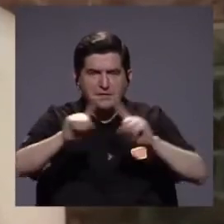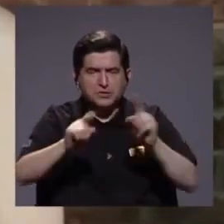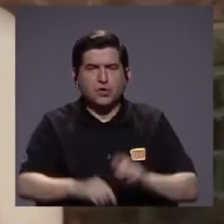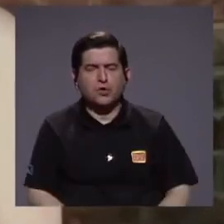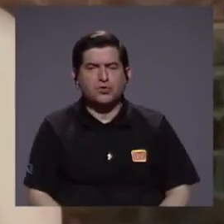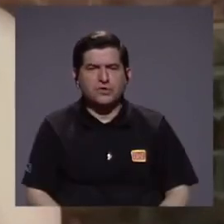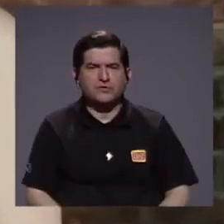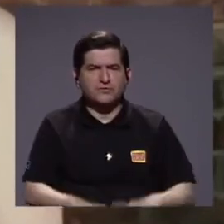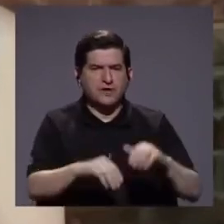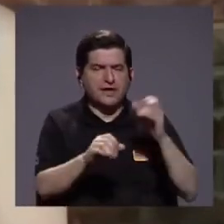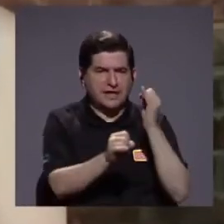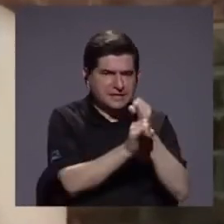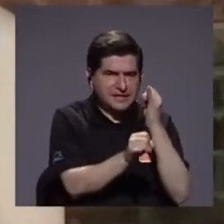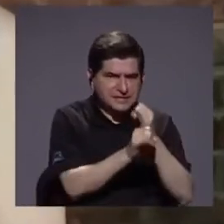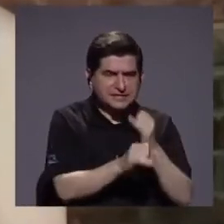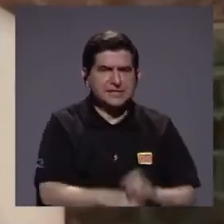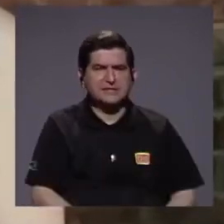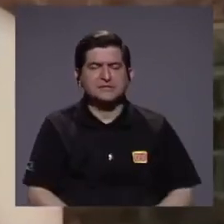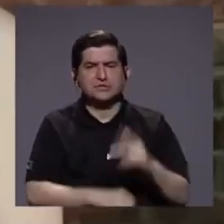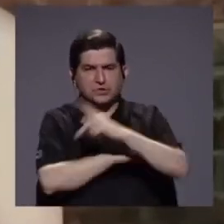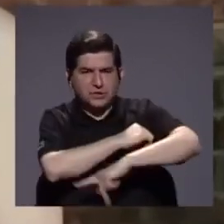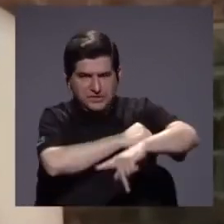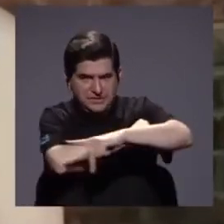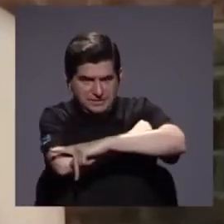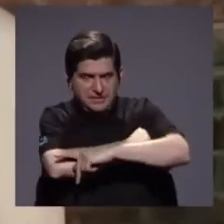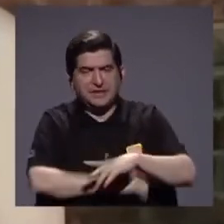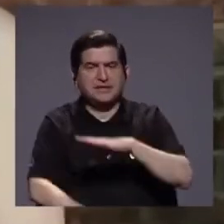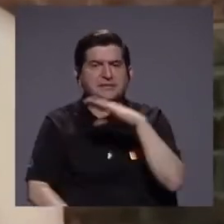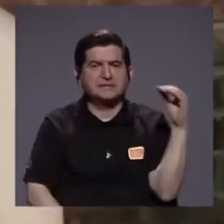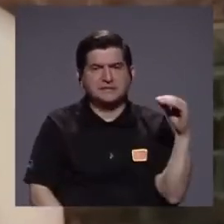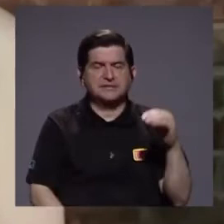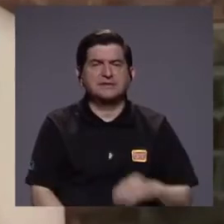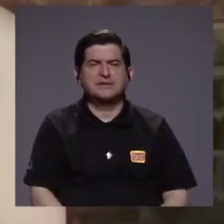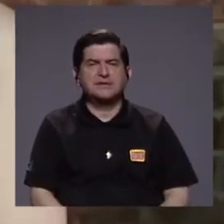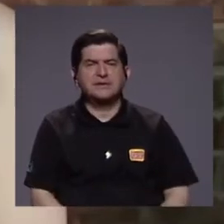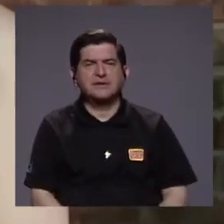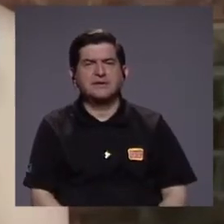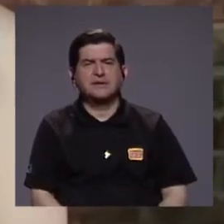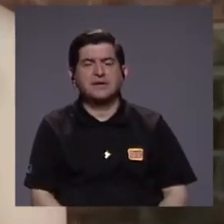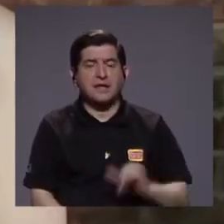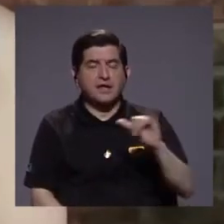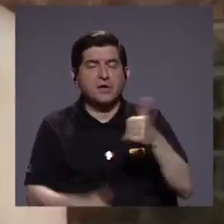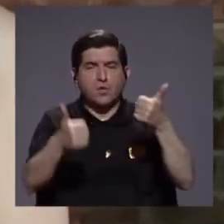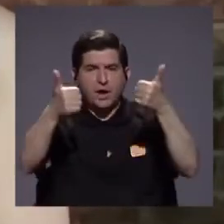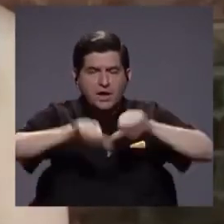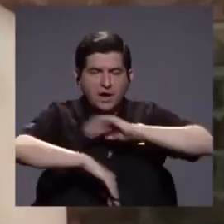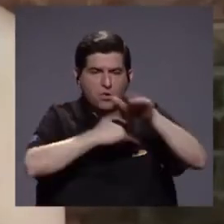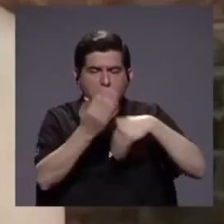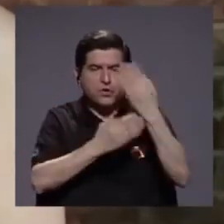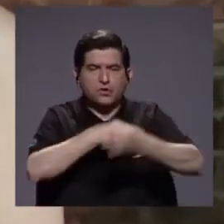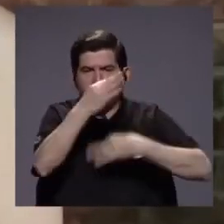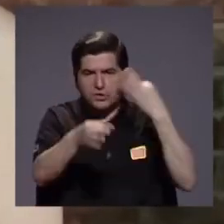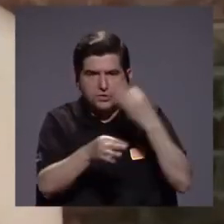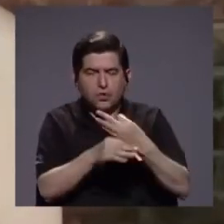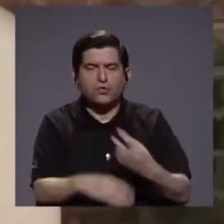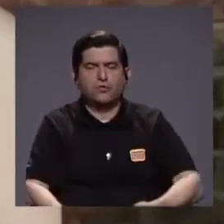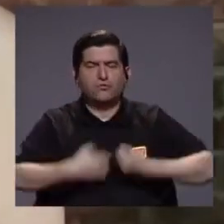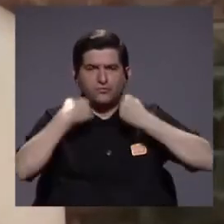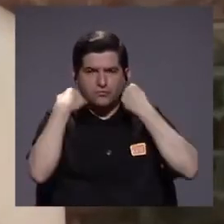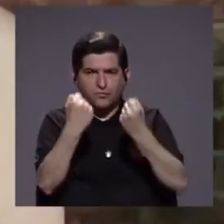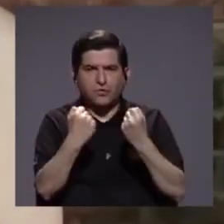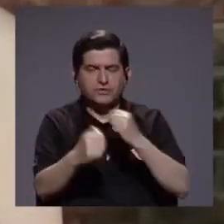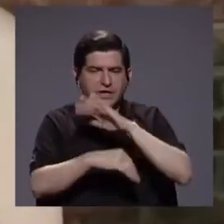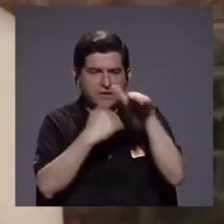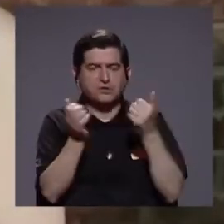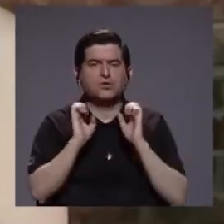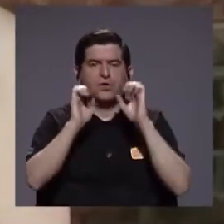instancias del país y con convenios de todo sentido para fortalecer todo lo